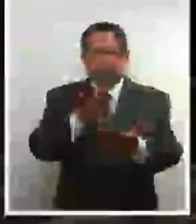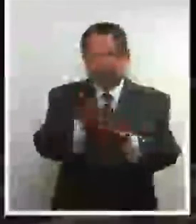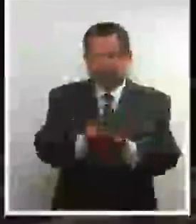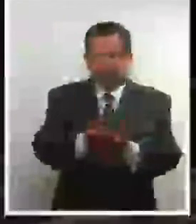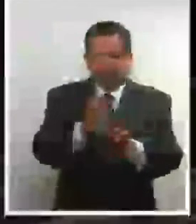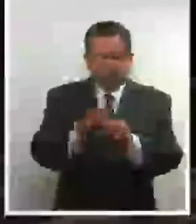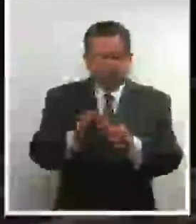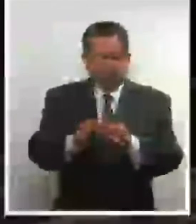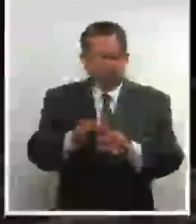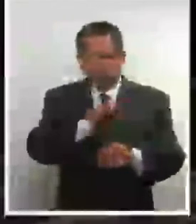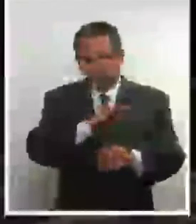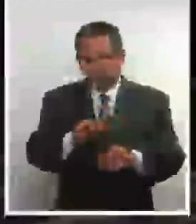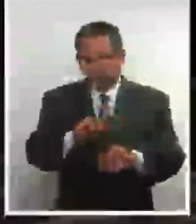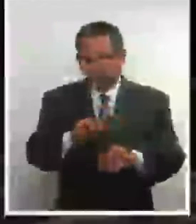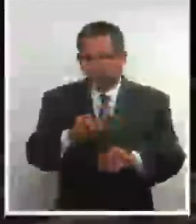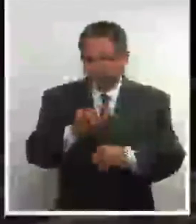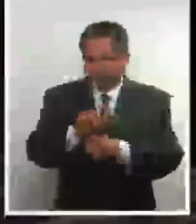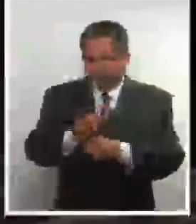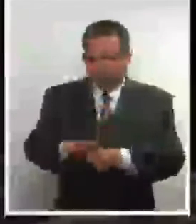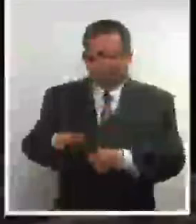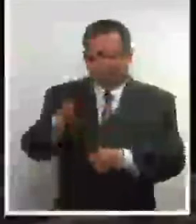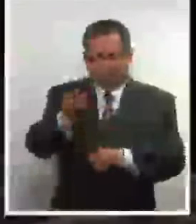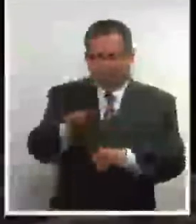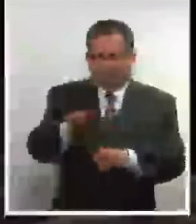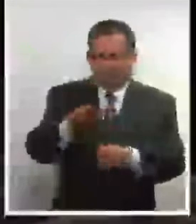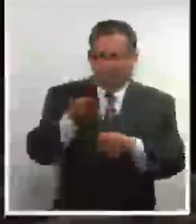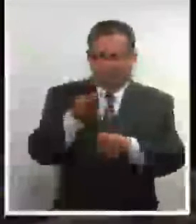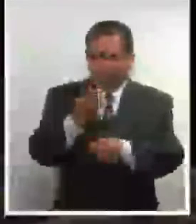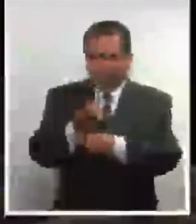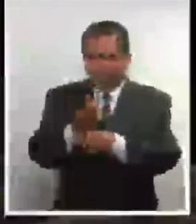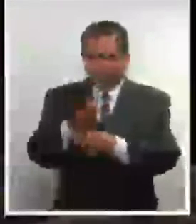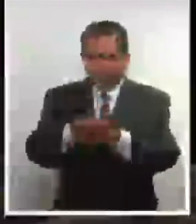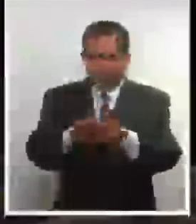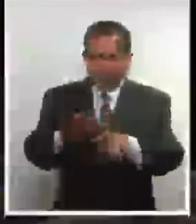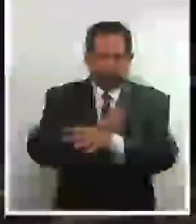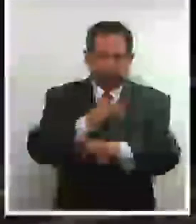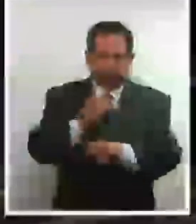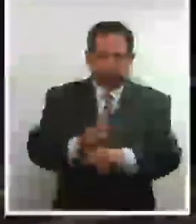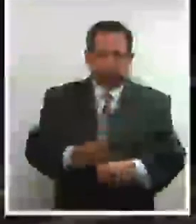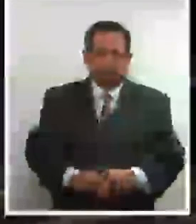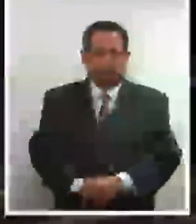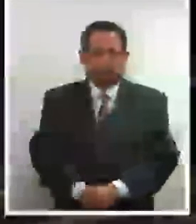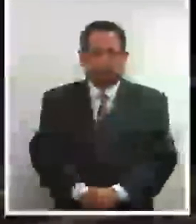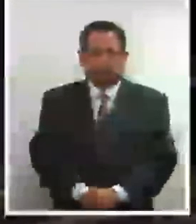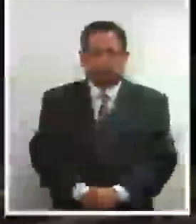propuesta que nos permita presentarla en este momento y hacer la modificación correspondiente.